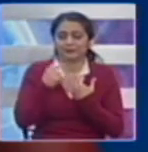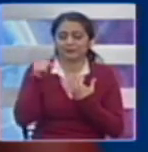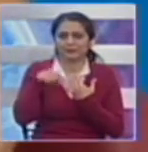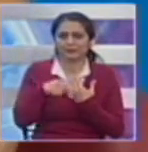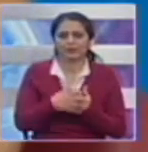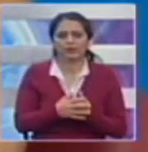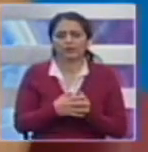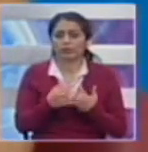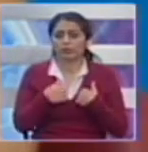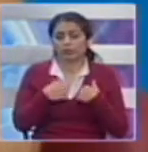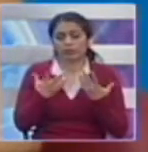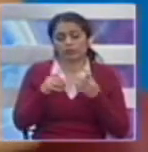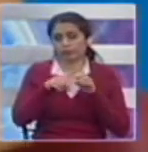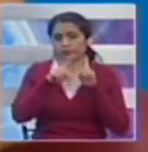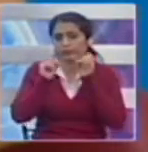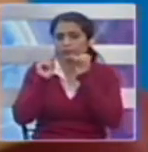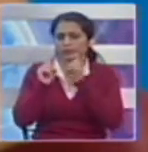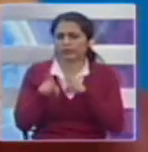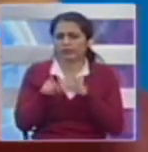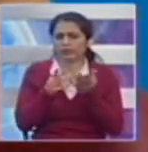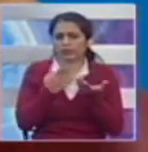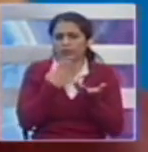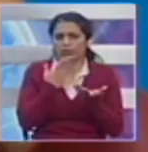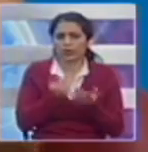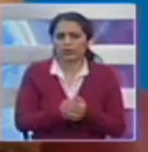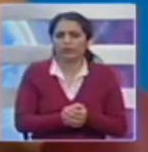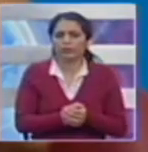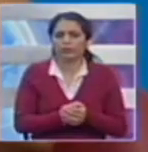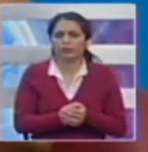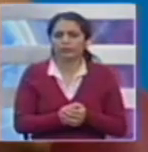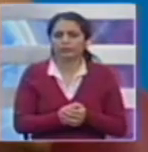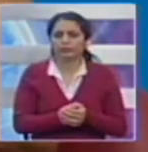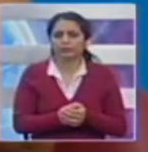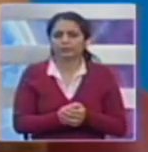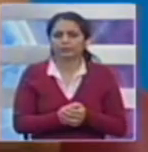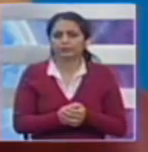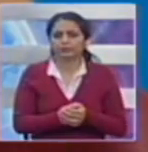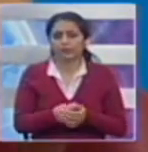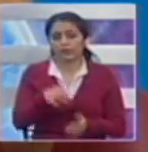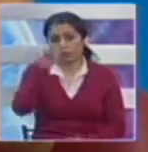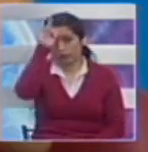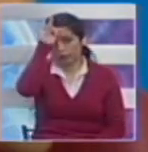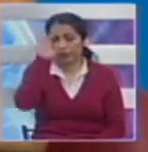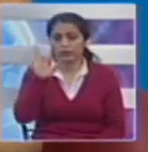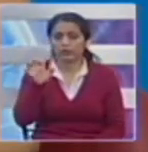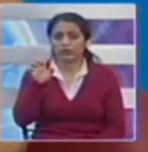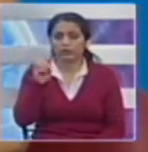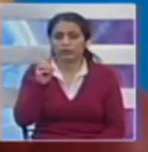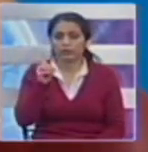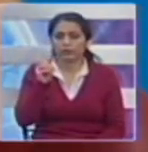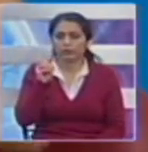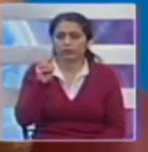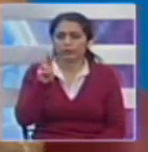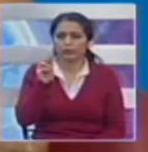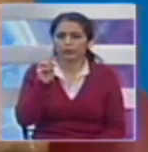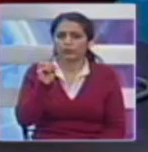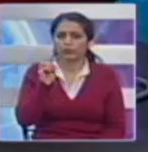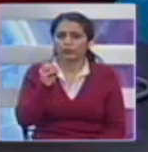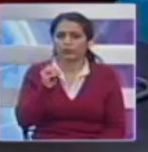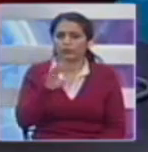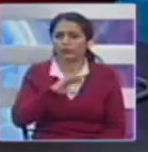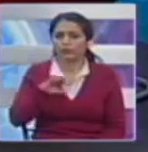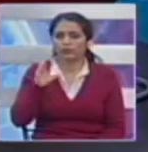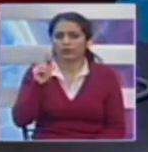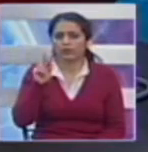Bueno, yo quisiera iniciar pues preguntándole sobre esta repotenciación del Hospital Teodoro Maldonado Carbo. ¿Cómo avanzan en